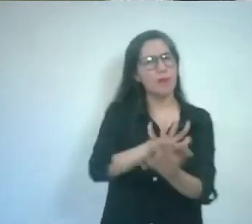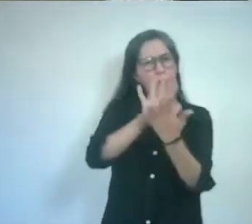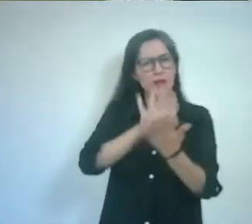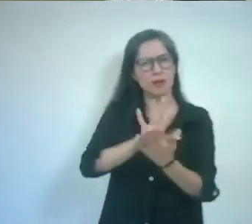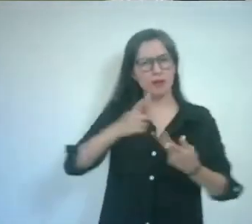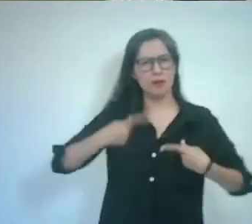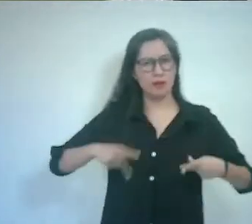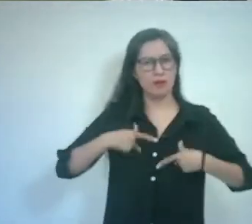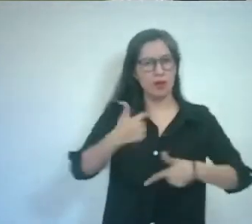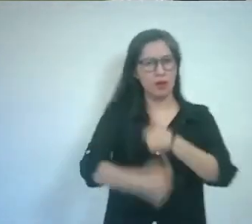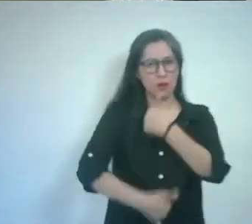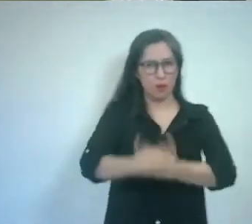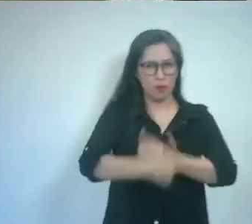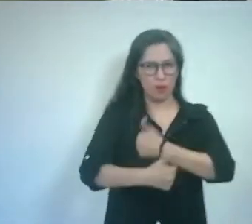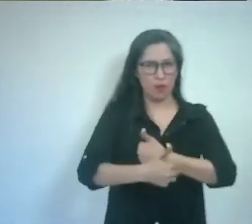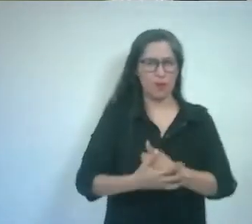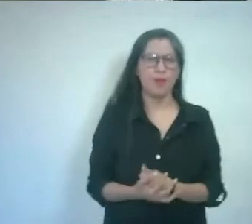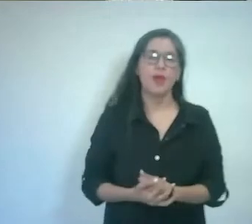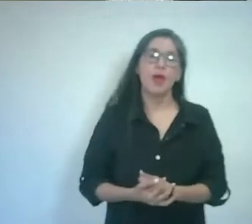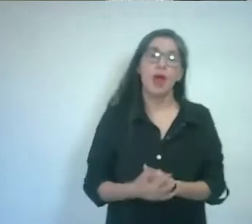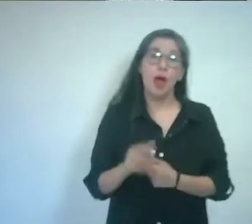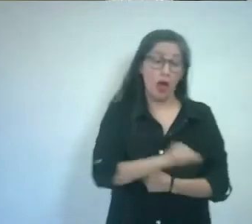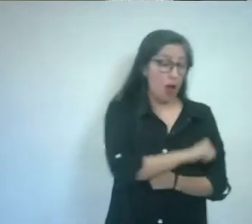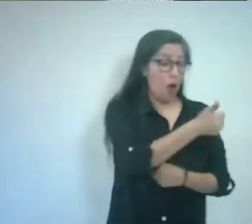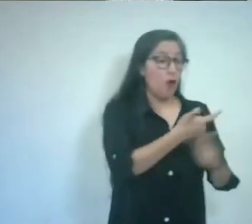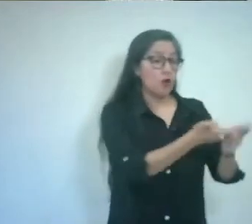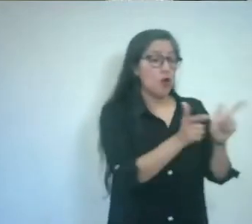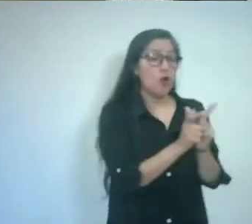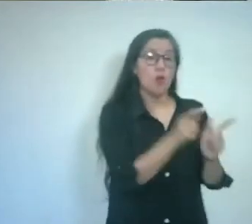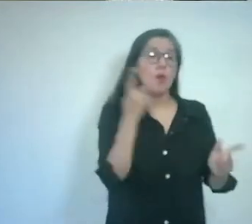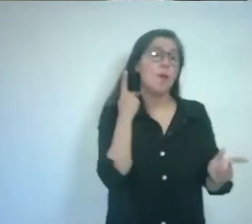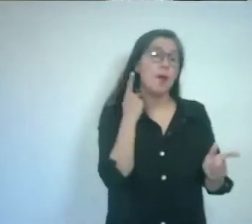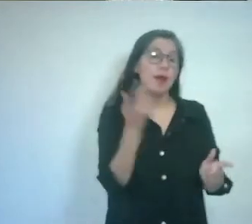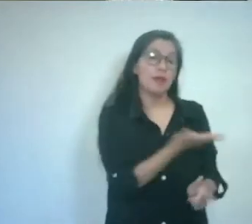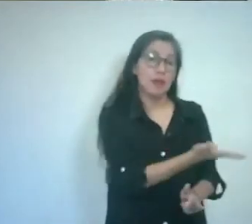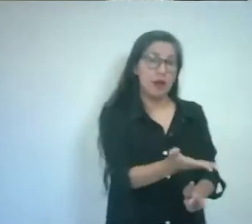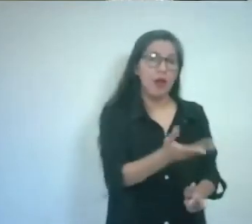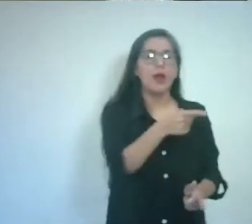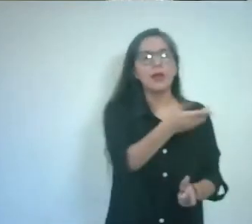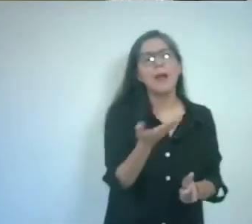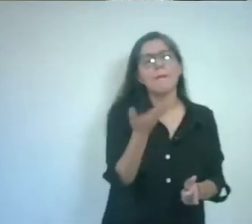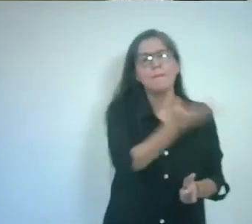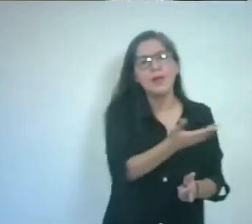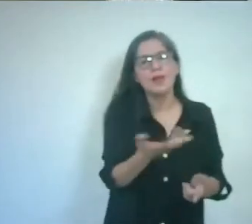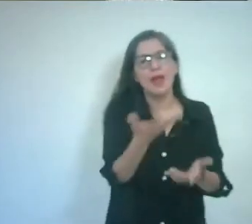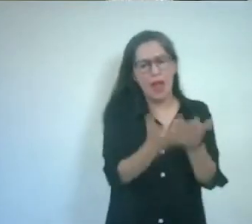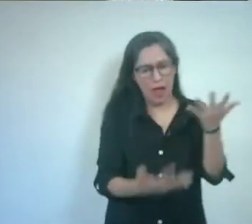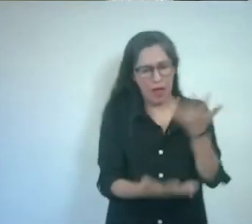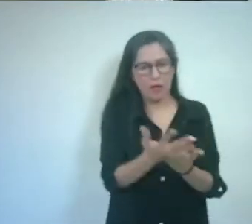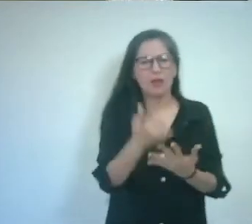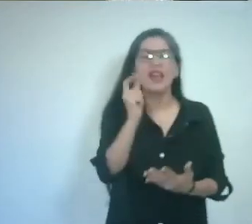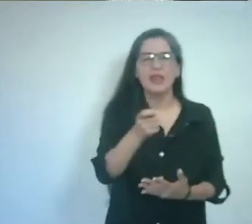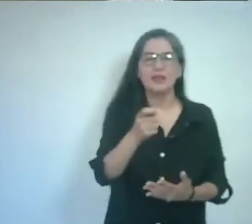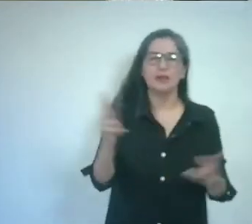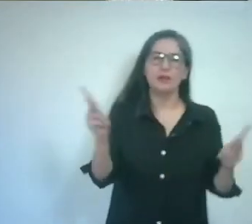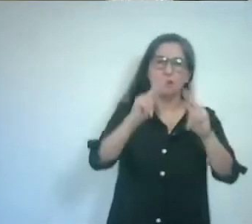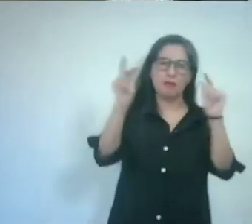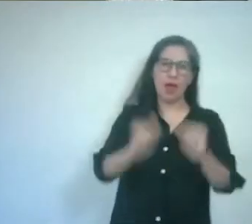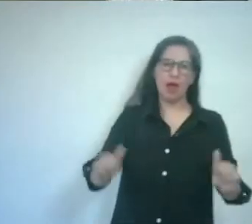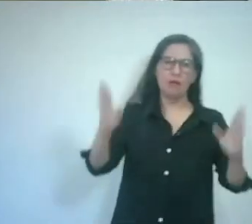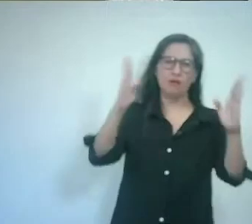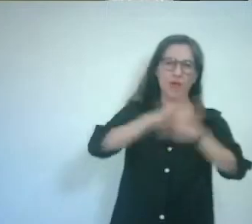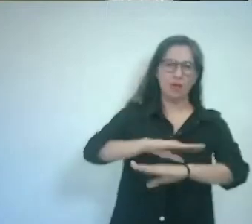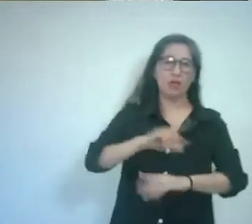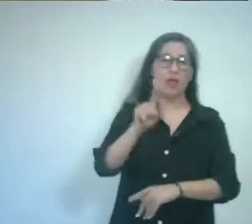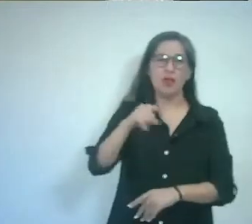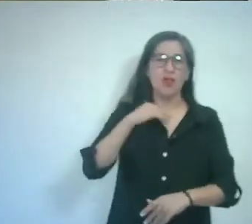competir lealmente. A los otros partidos contendientes se les pide actuar en el marco de la civilidad y dejar de lado el